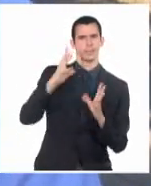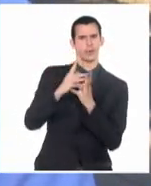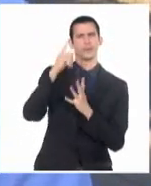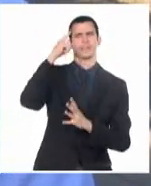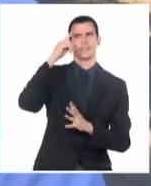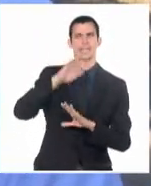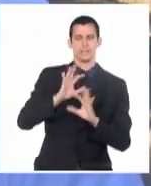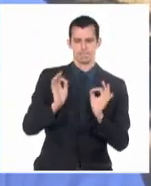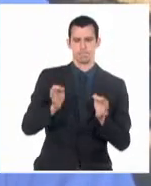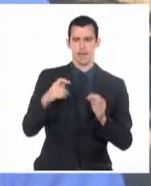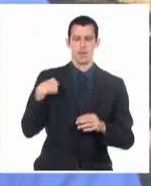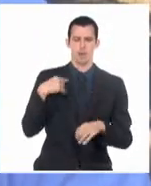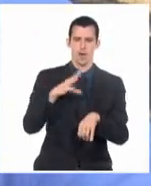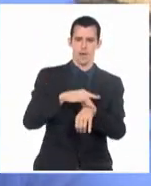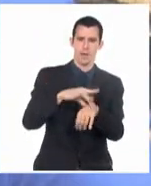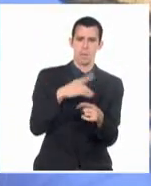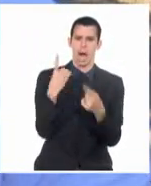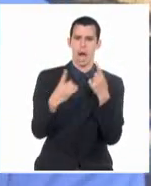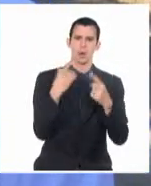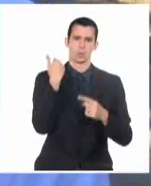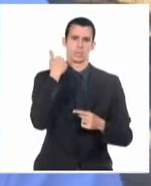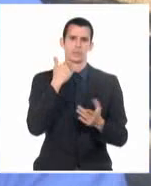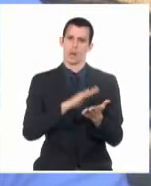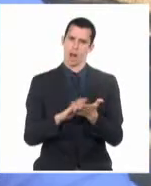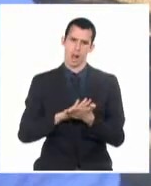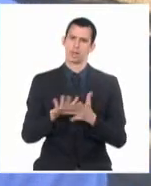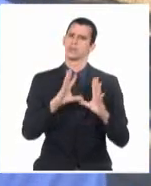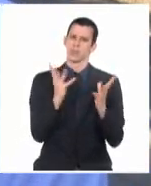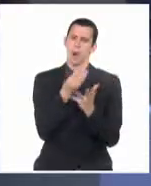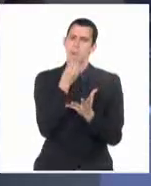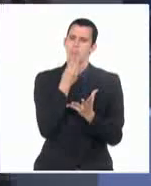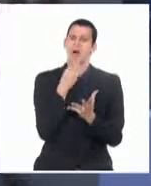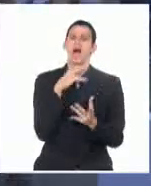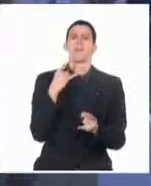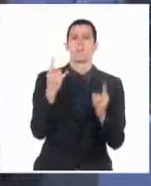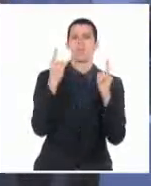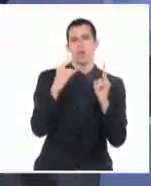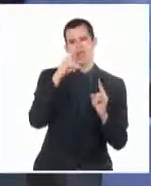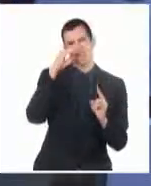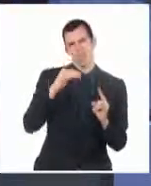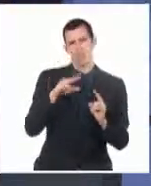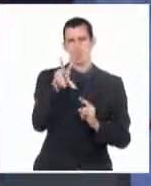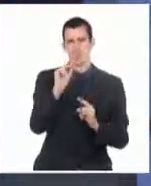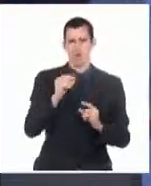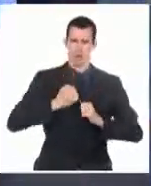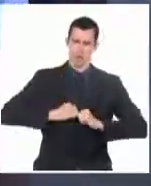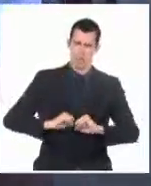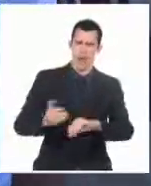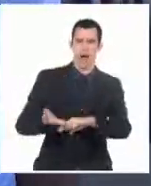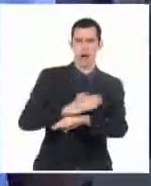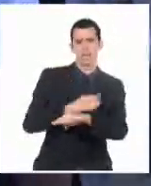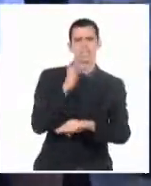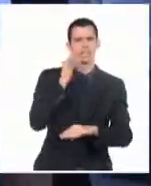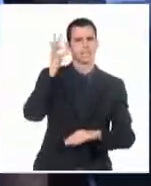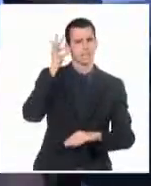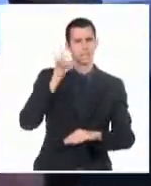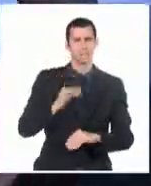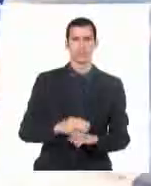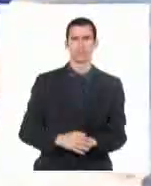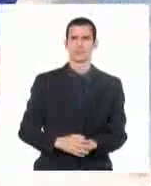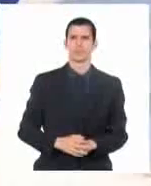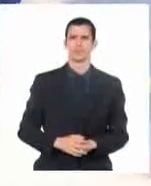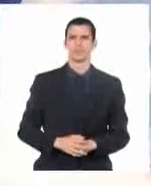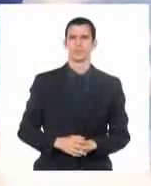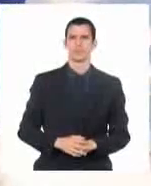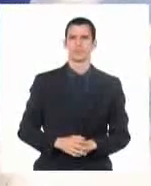no padecen de enfermedades que pueden llevarlo a la muerte a causa del SIDA. Por ello, la jornada en apoyo a la respuesta nacional al VIH-SIDA tuvo aquí